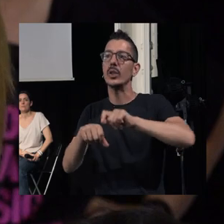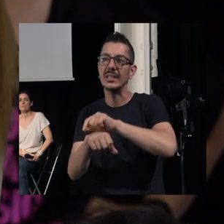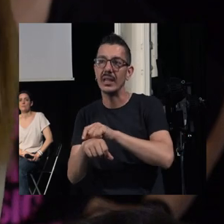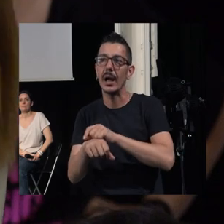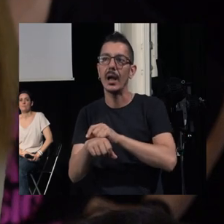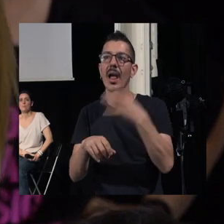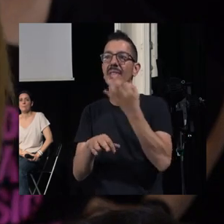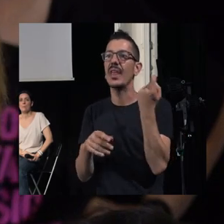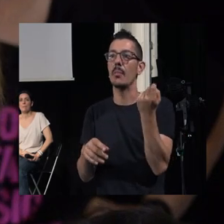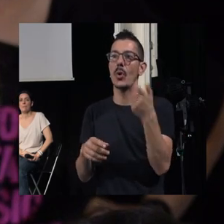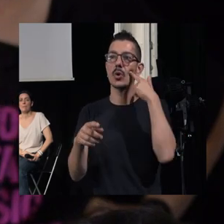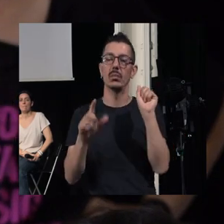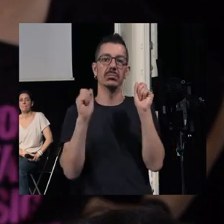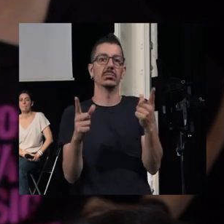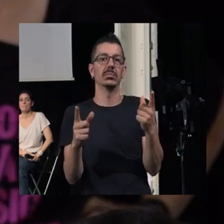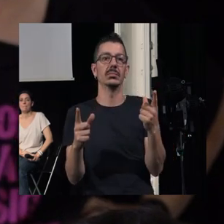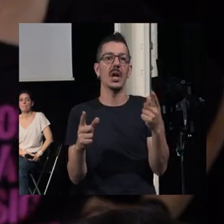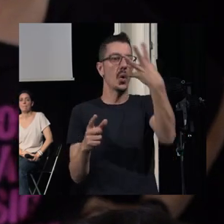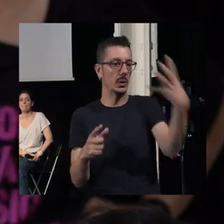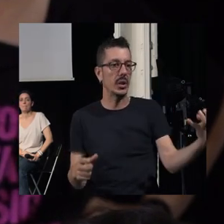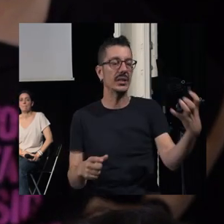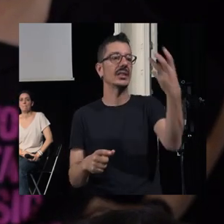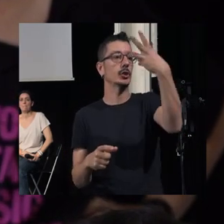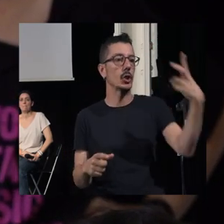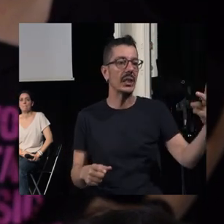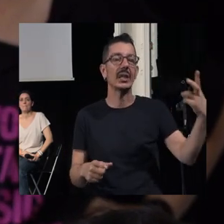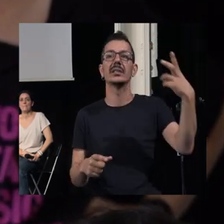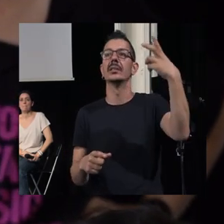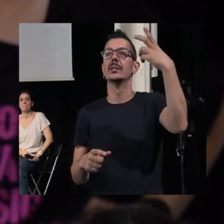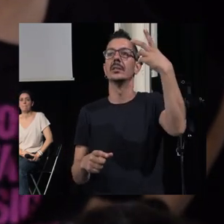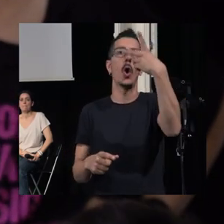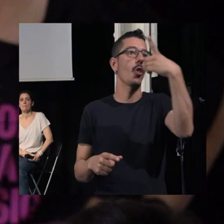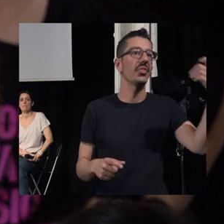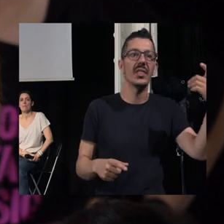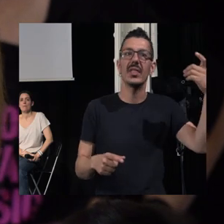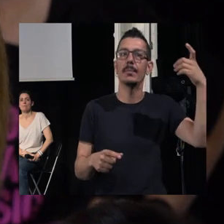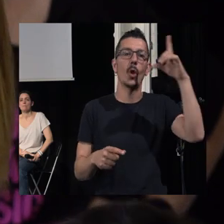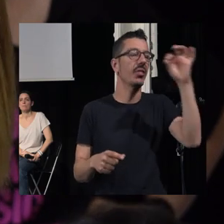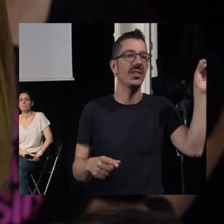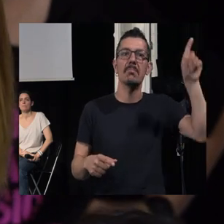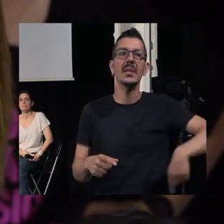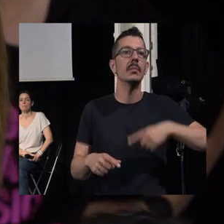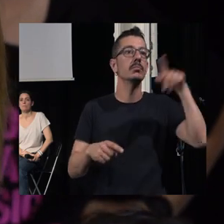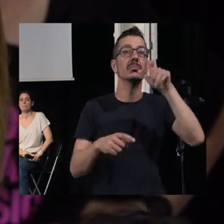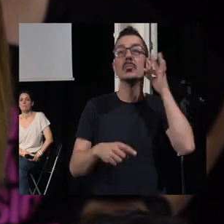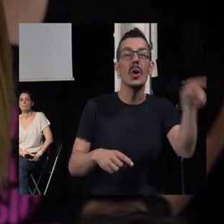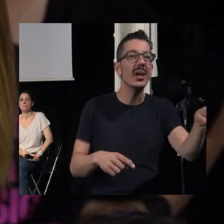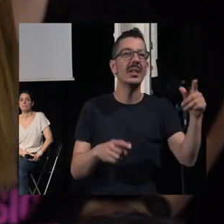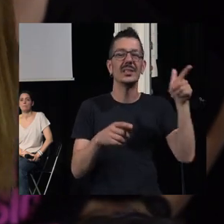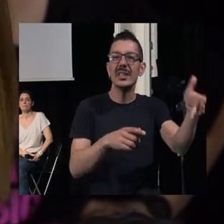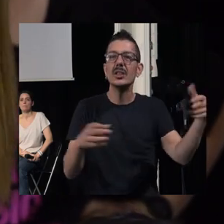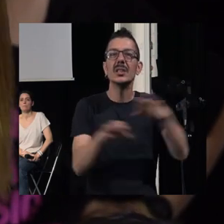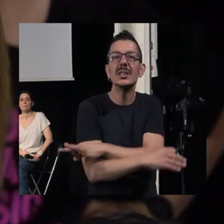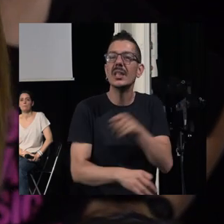ver que no puede ser que 400, 300, 200 o 100.000 mujeres en este país no tengan